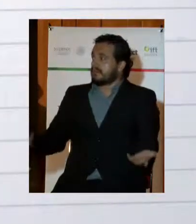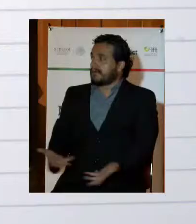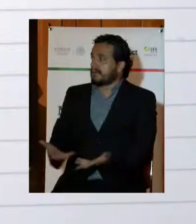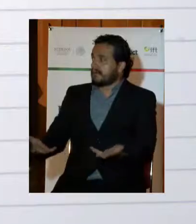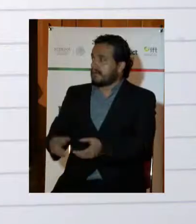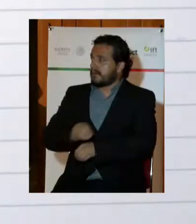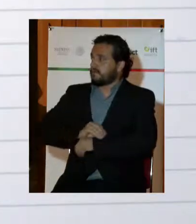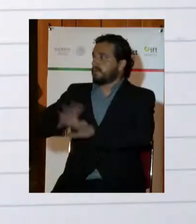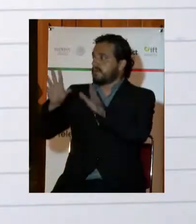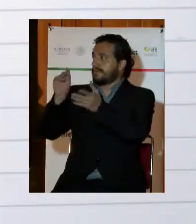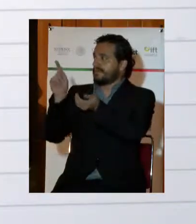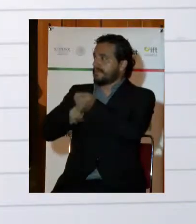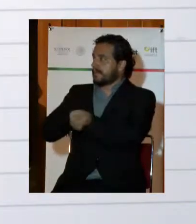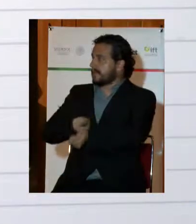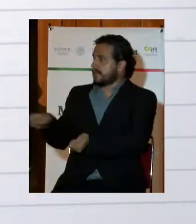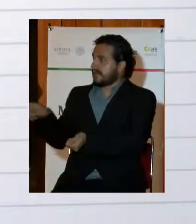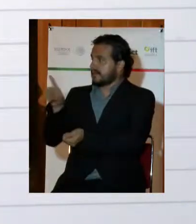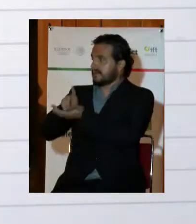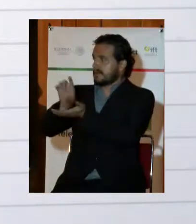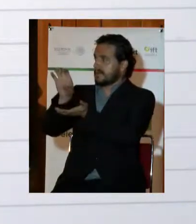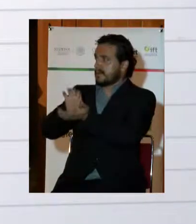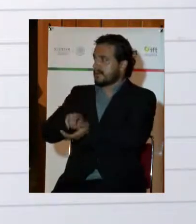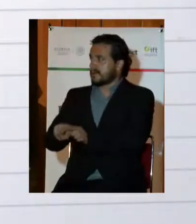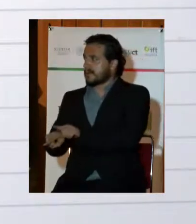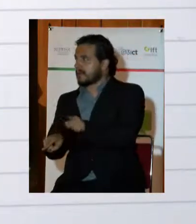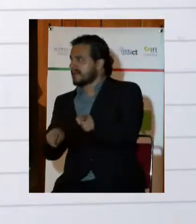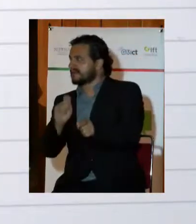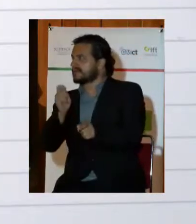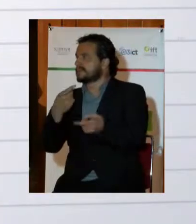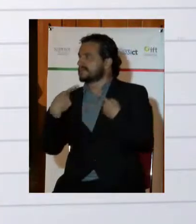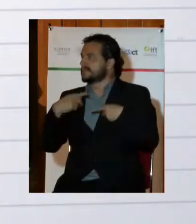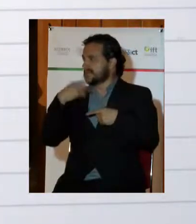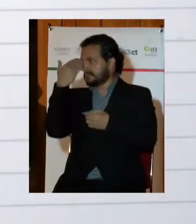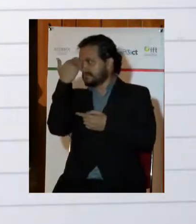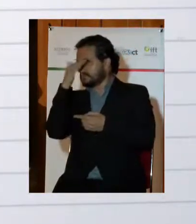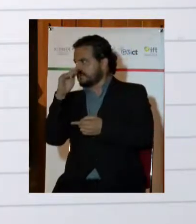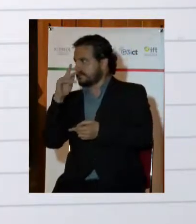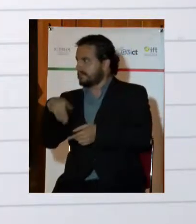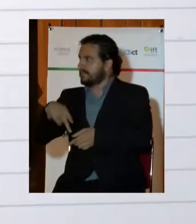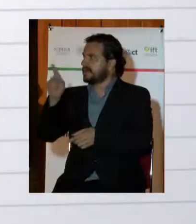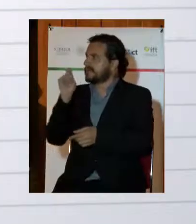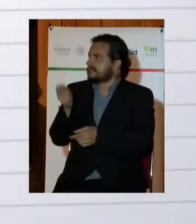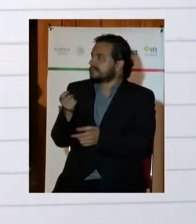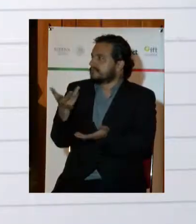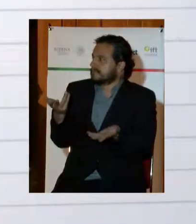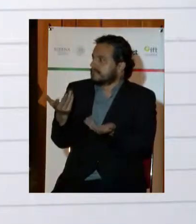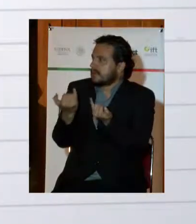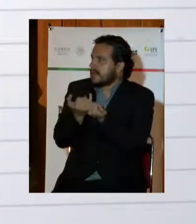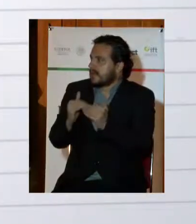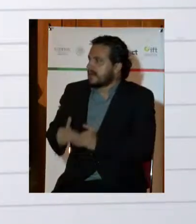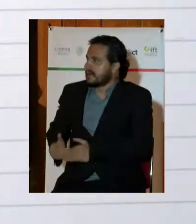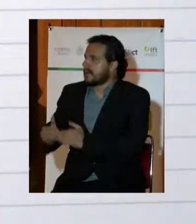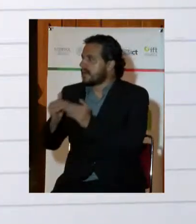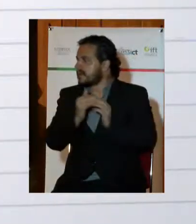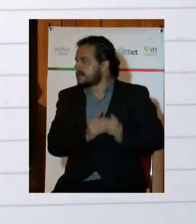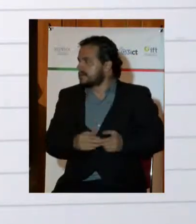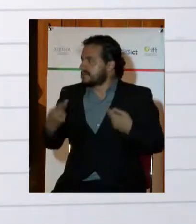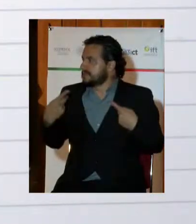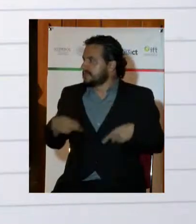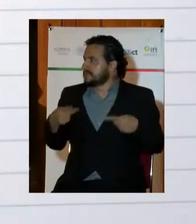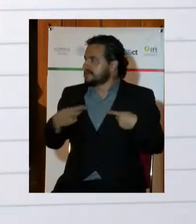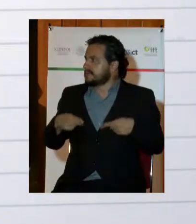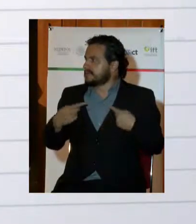realmente a través de las tecnologías tenemos igualdad absoluta. Entonces, también rescatando un poco lo que decían los expertos en la mañana, si nosotros